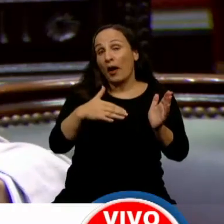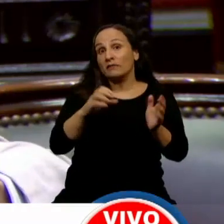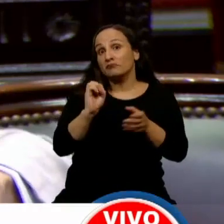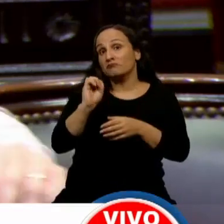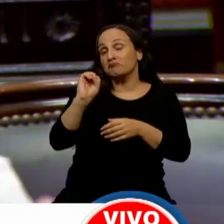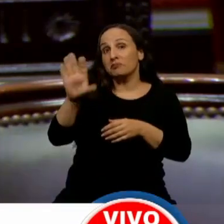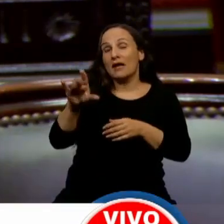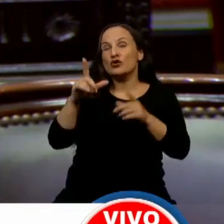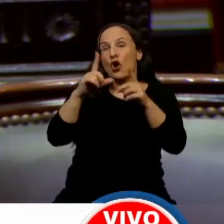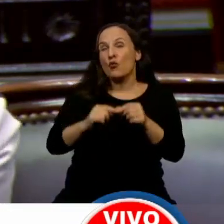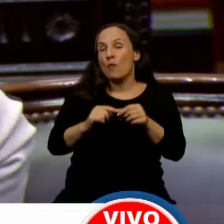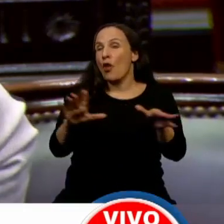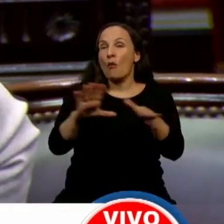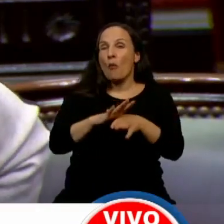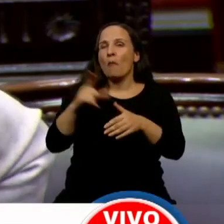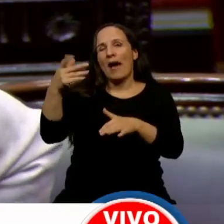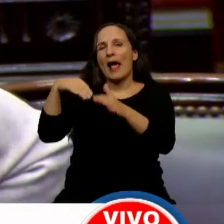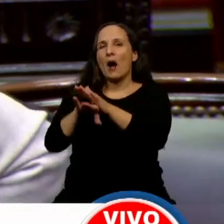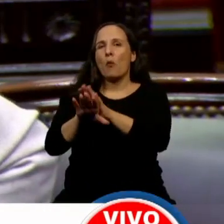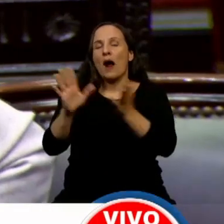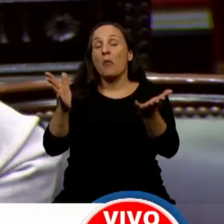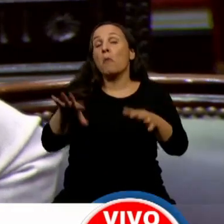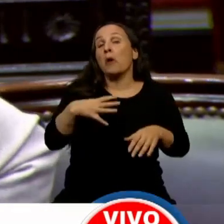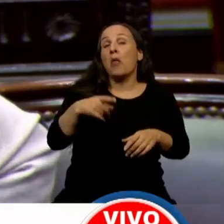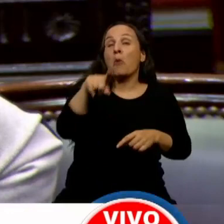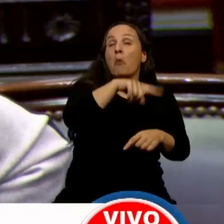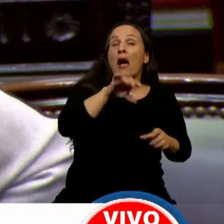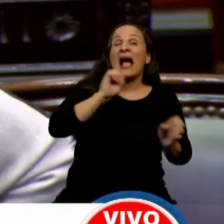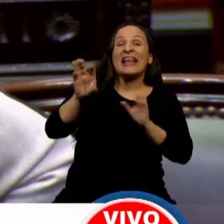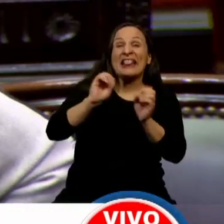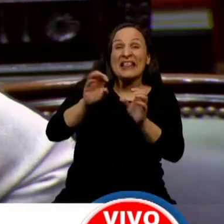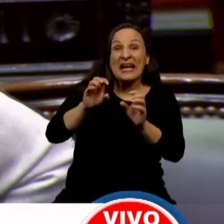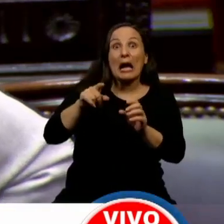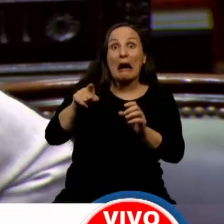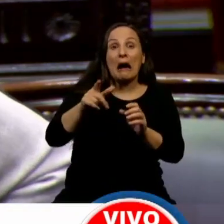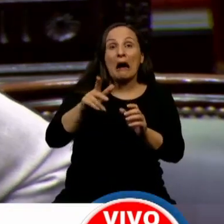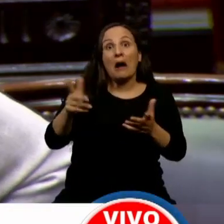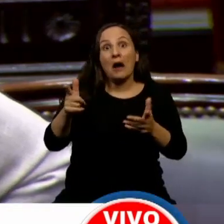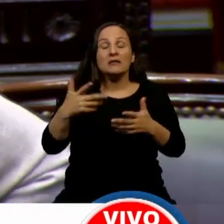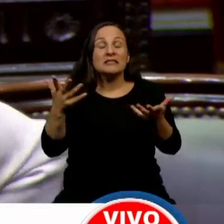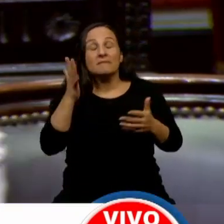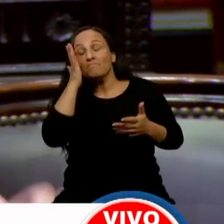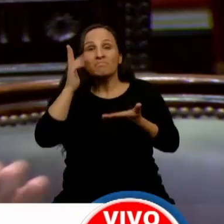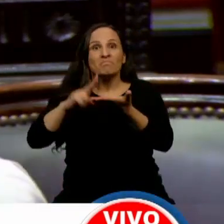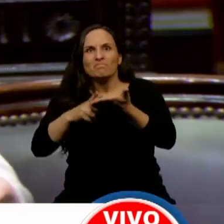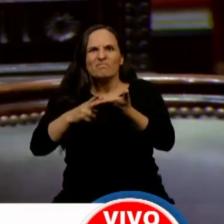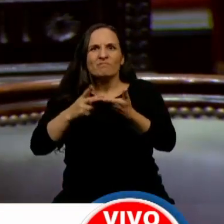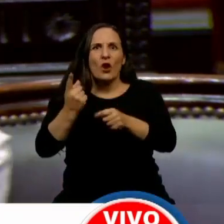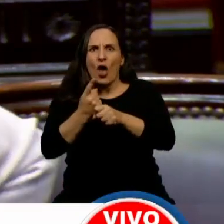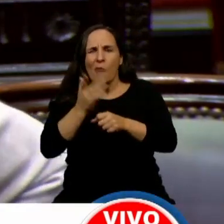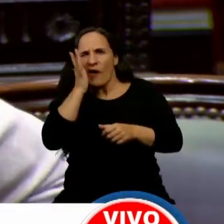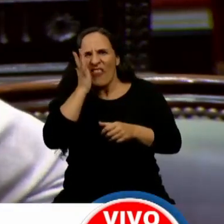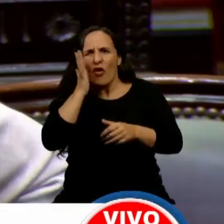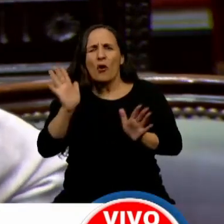los datos, los números, para que los atesore por si alguna crítica de las que ha escuchado le rompe el sueño por la noche, para que tenga usted y